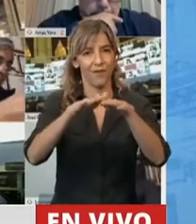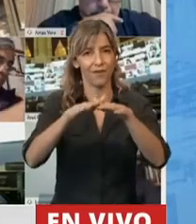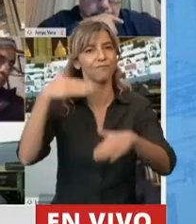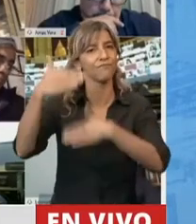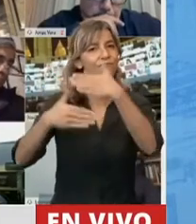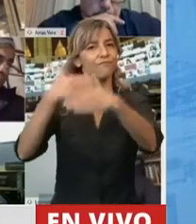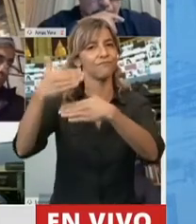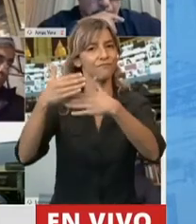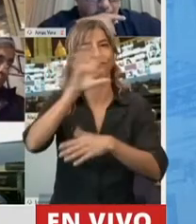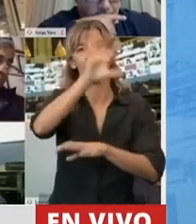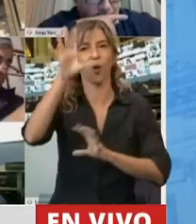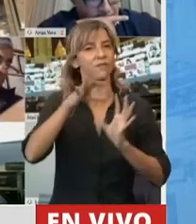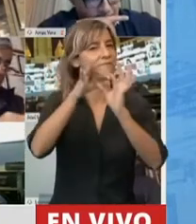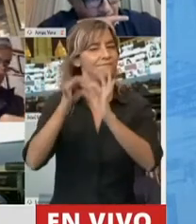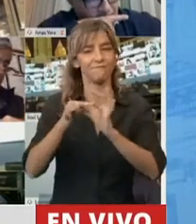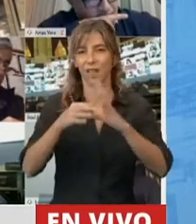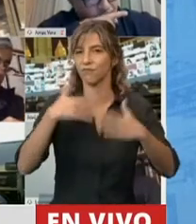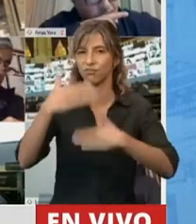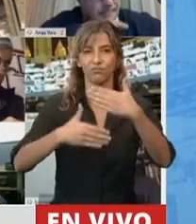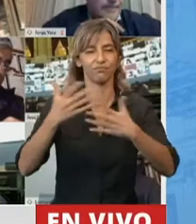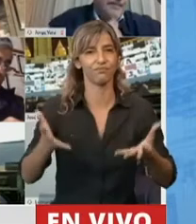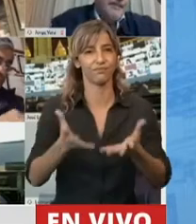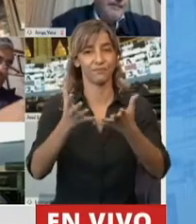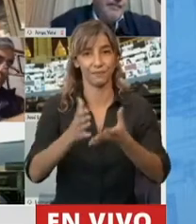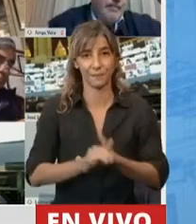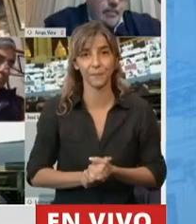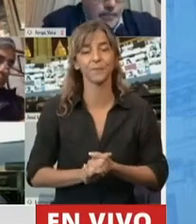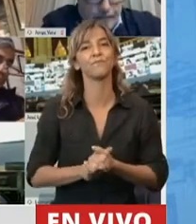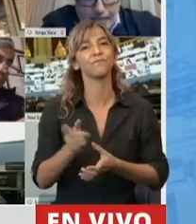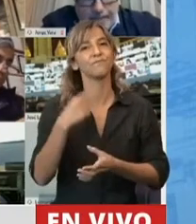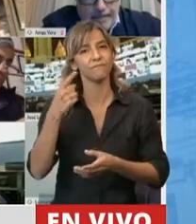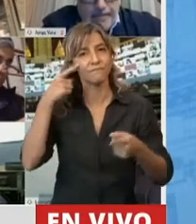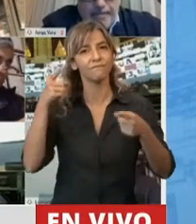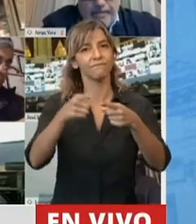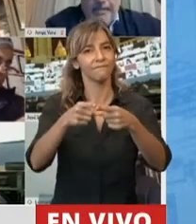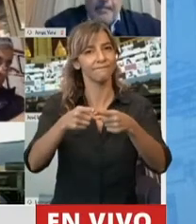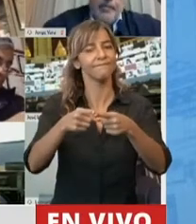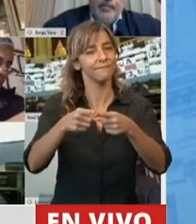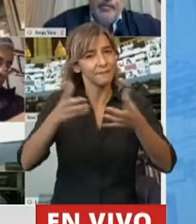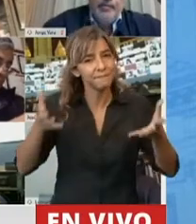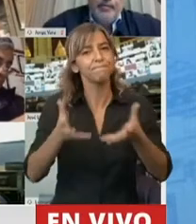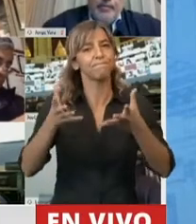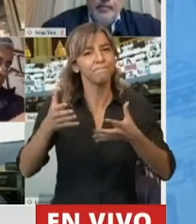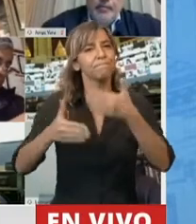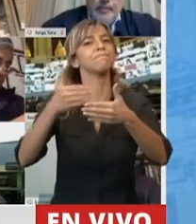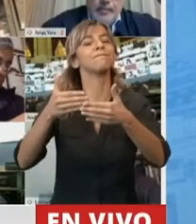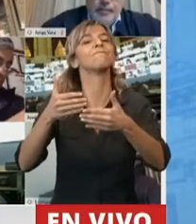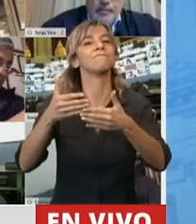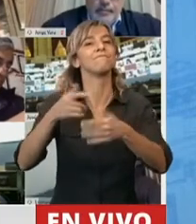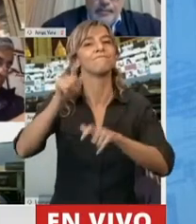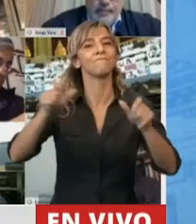federalismo. El desafío es expandir toda nuestra potencia y lograr que más argentinos